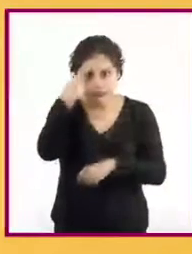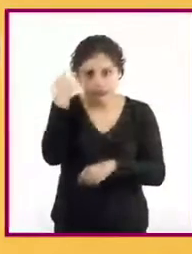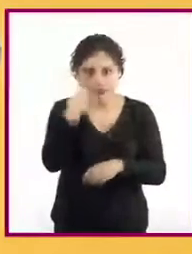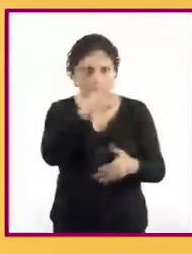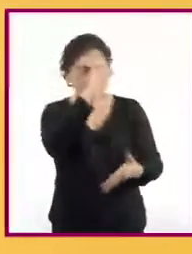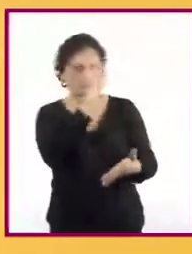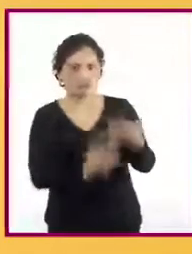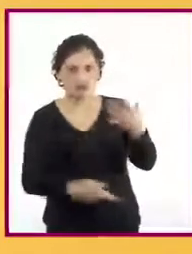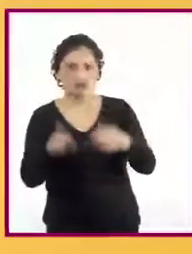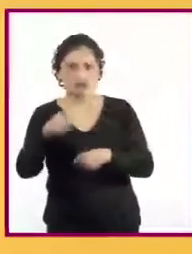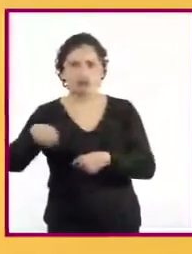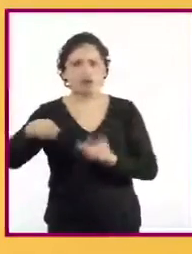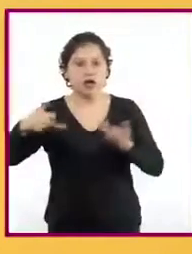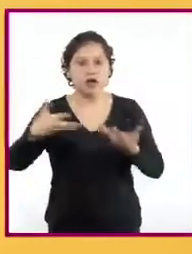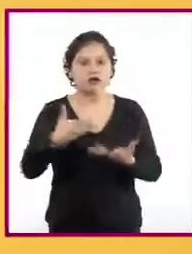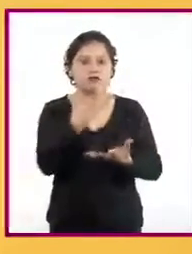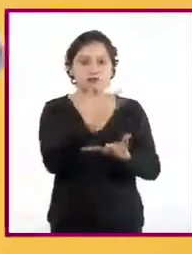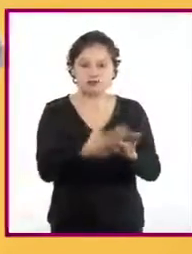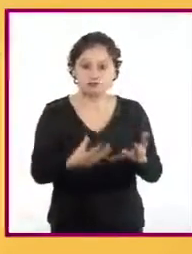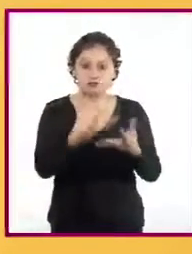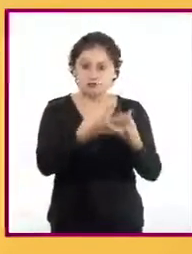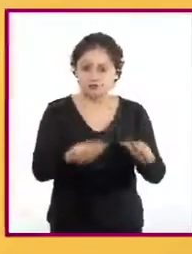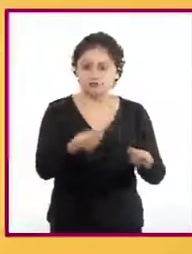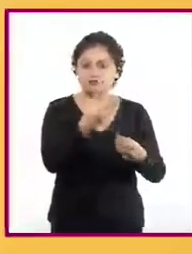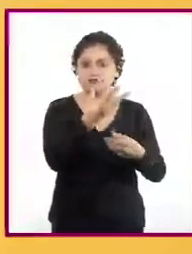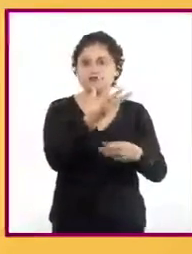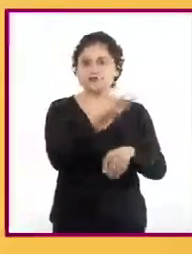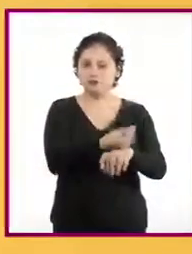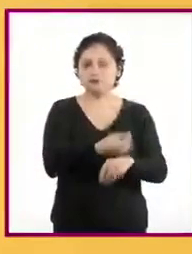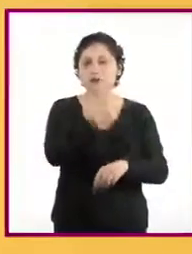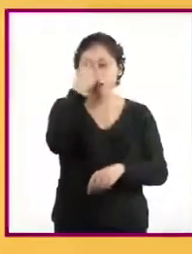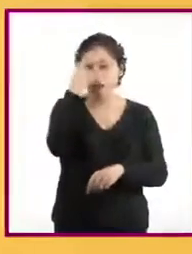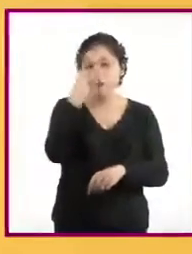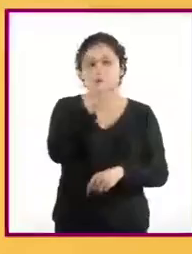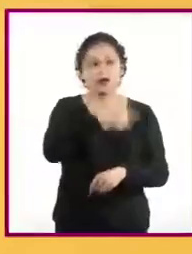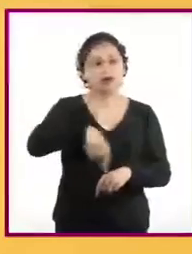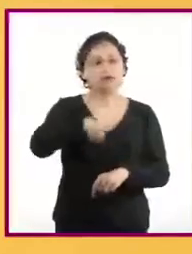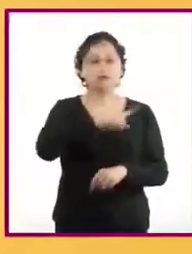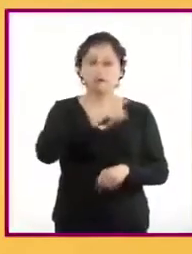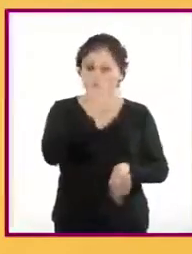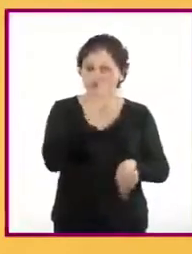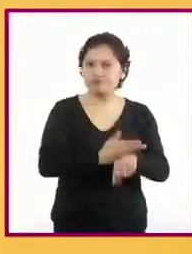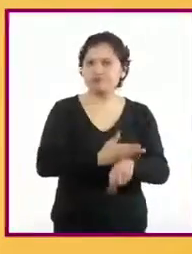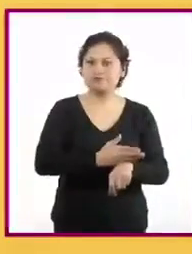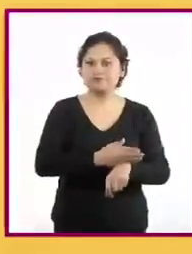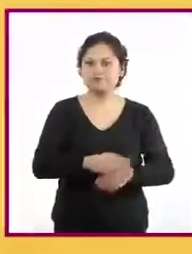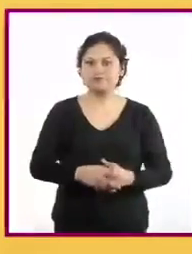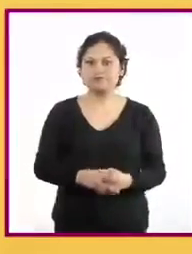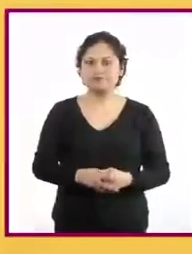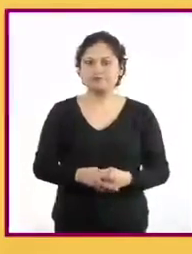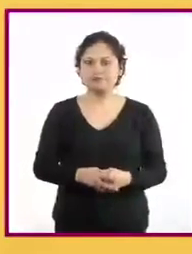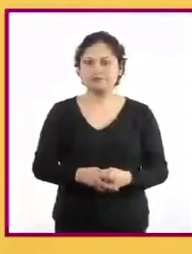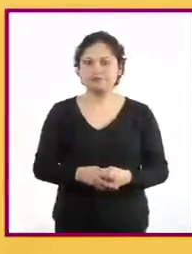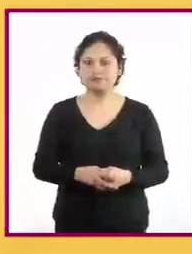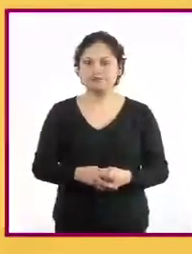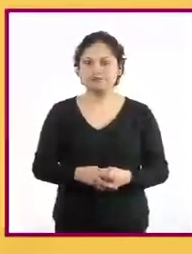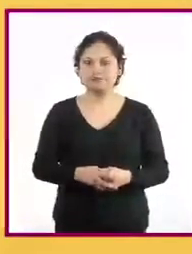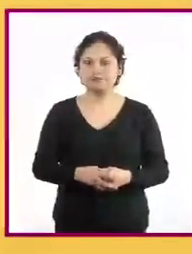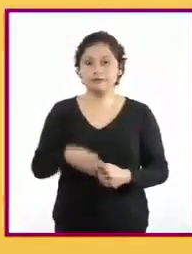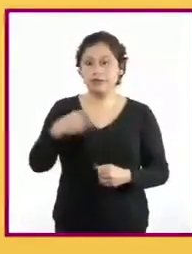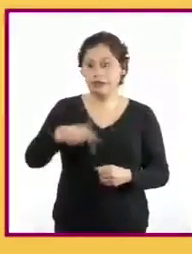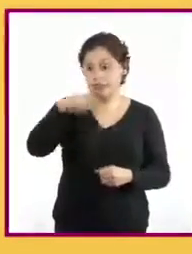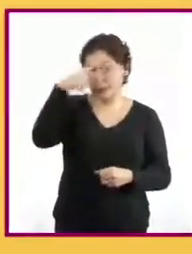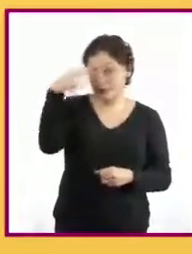que no queden impunes y las personas responsables reciban la sanción correspondiente. En